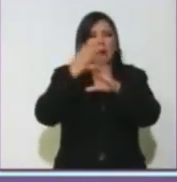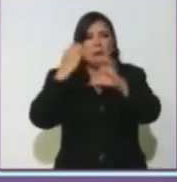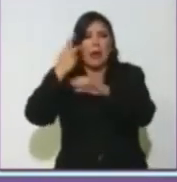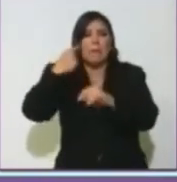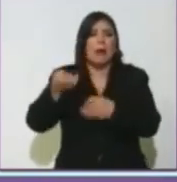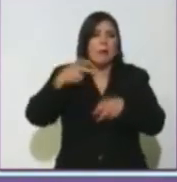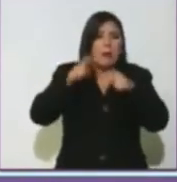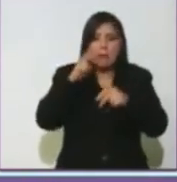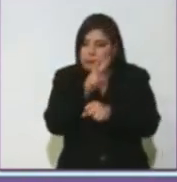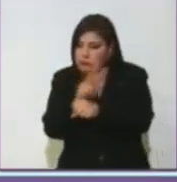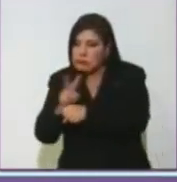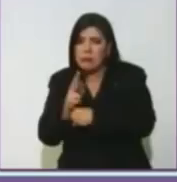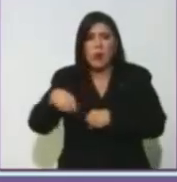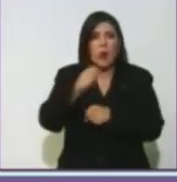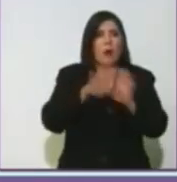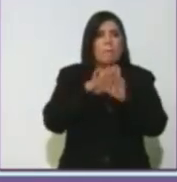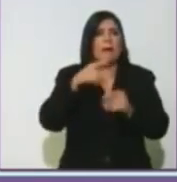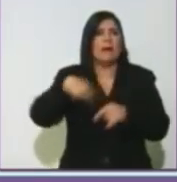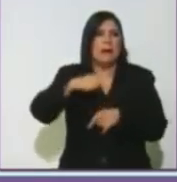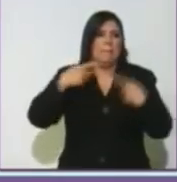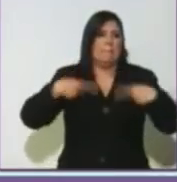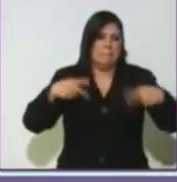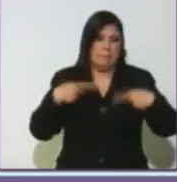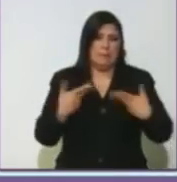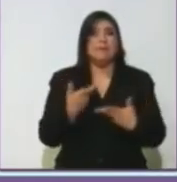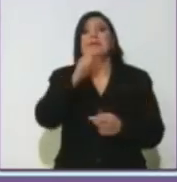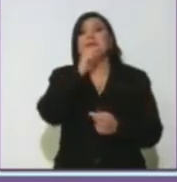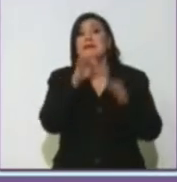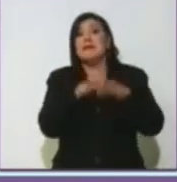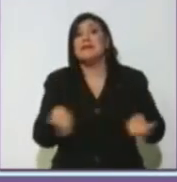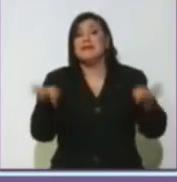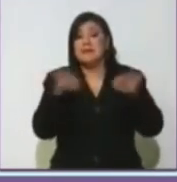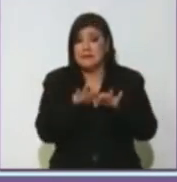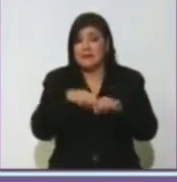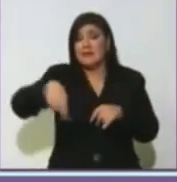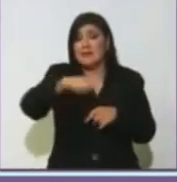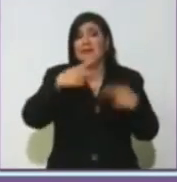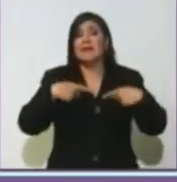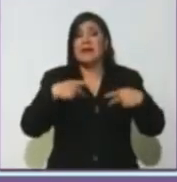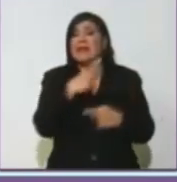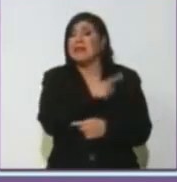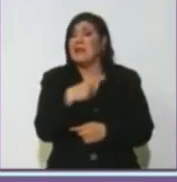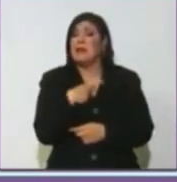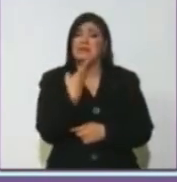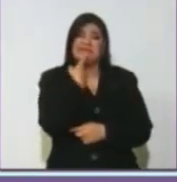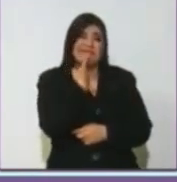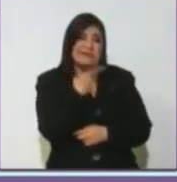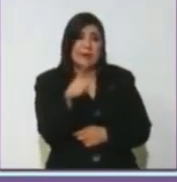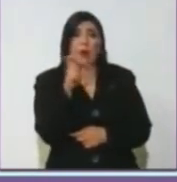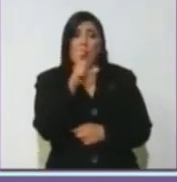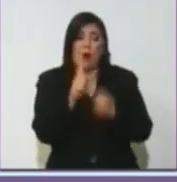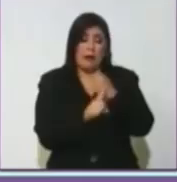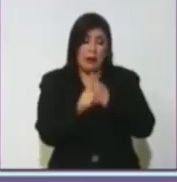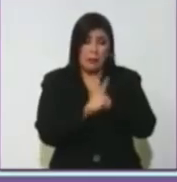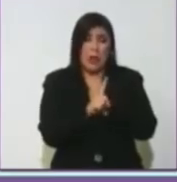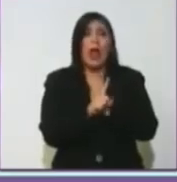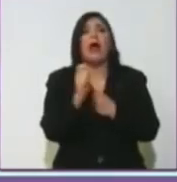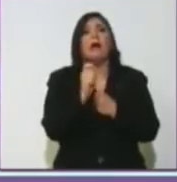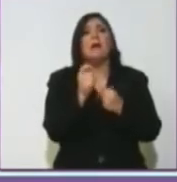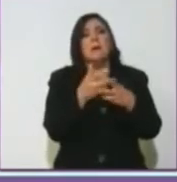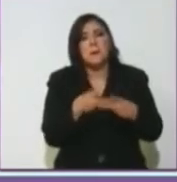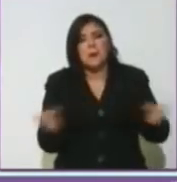transporte público y además es muy importante que los ciudadanos denunciemos para que podamos resolver esta problemática pero desafortunadamente